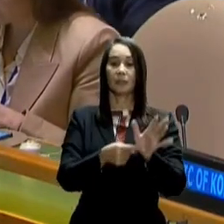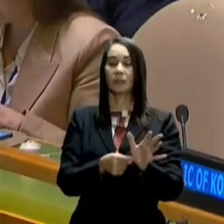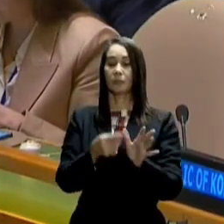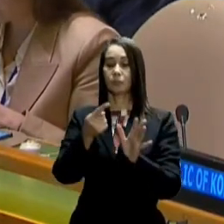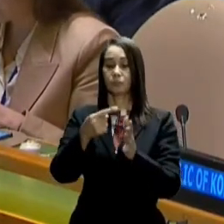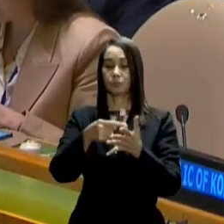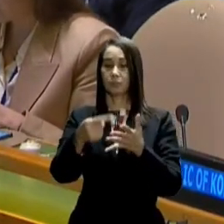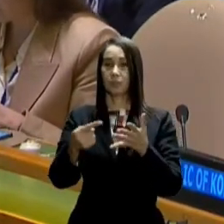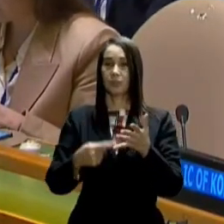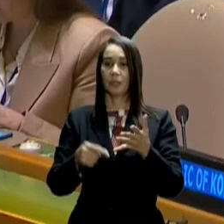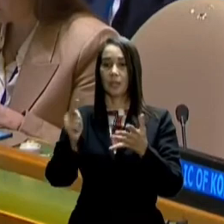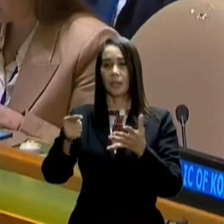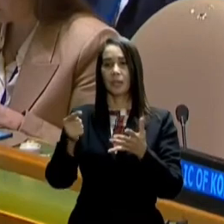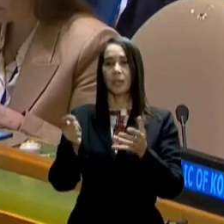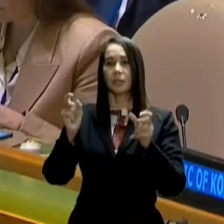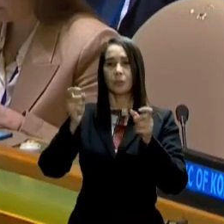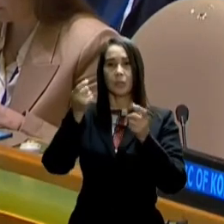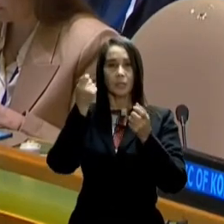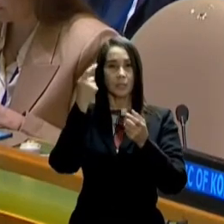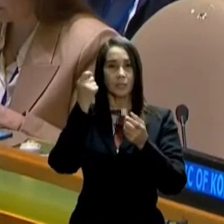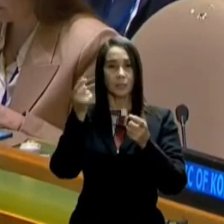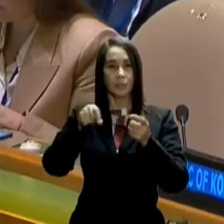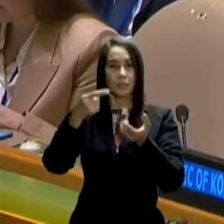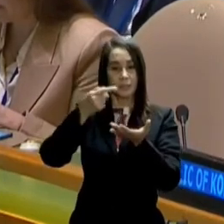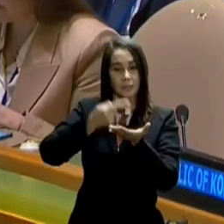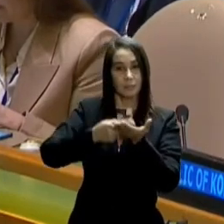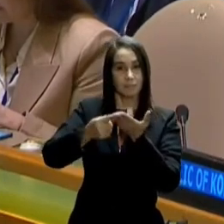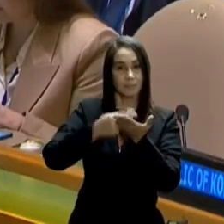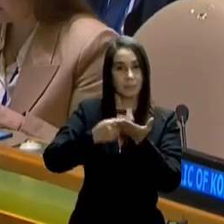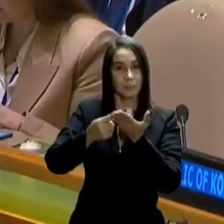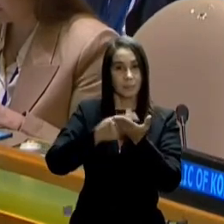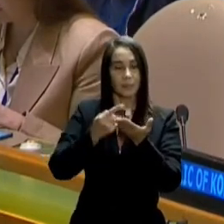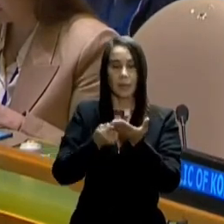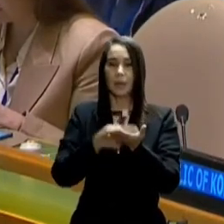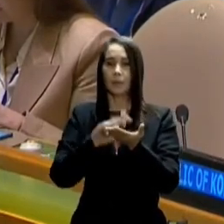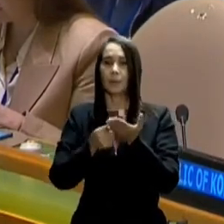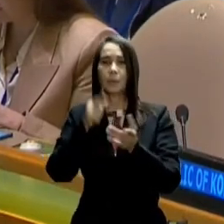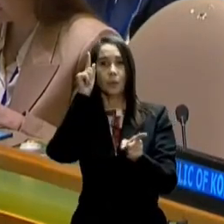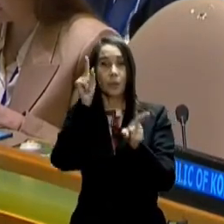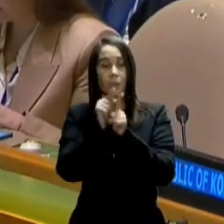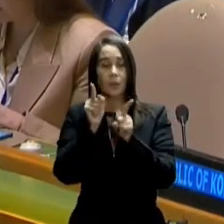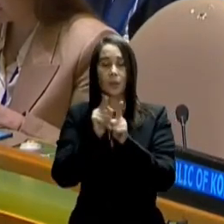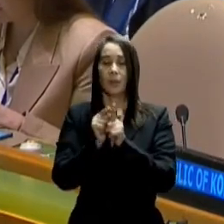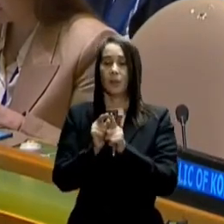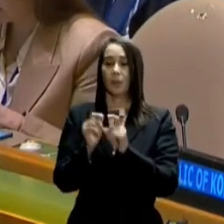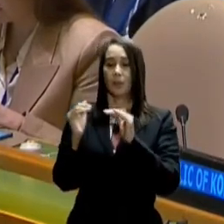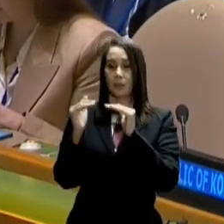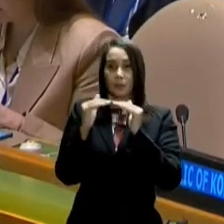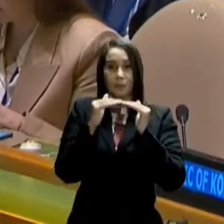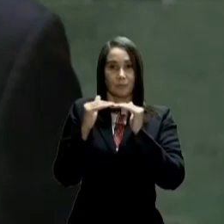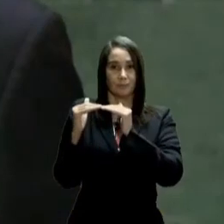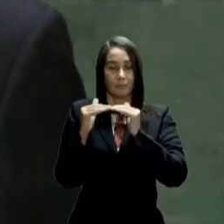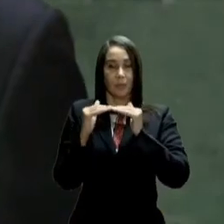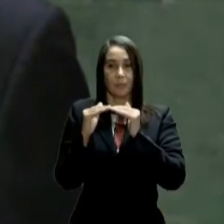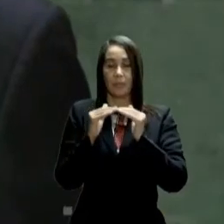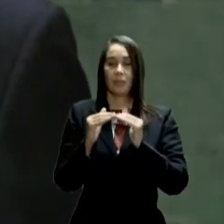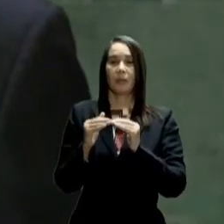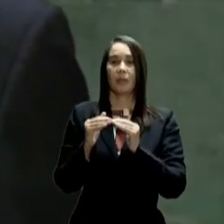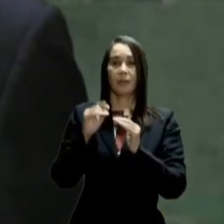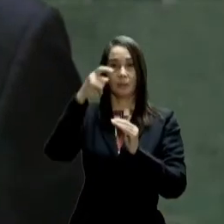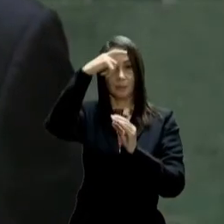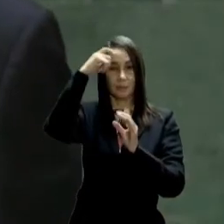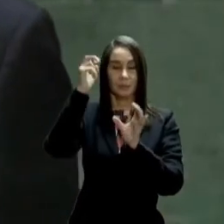otros, deberíamos discutir y aprobar un mecanismo financiero que garantice la estabilidad de los precios del crudo a